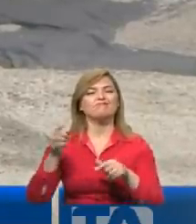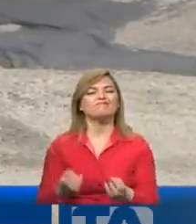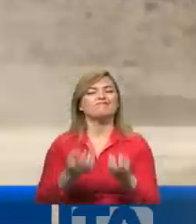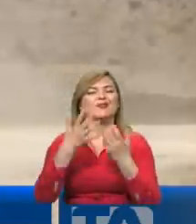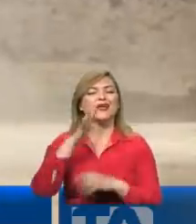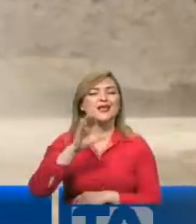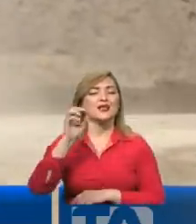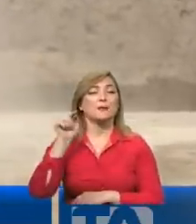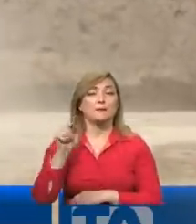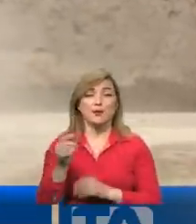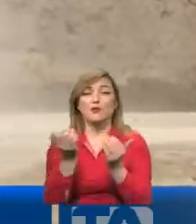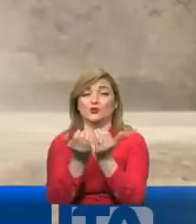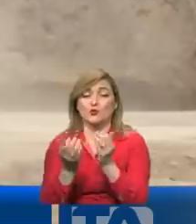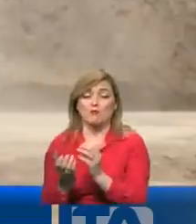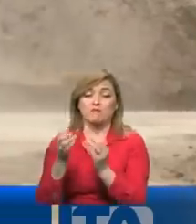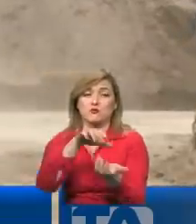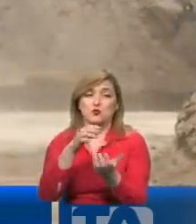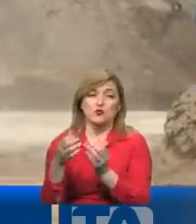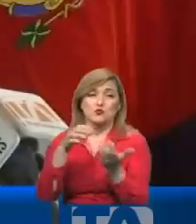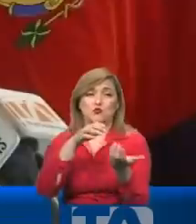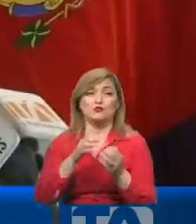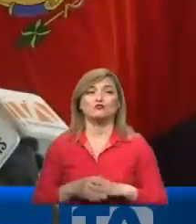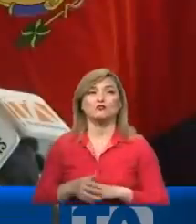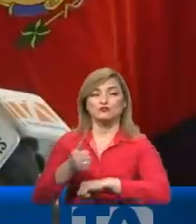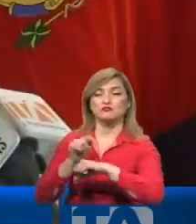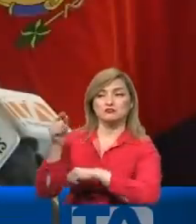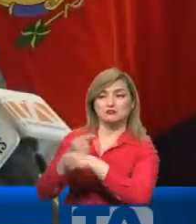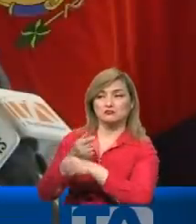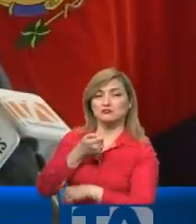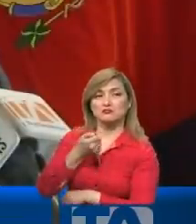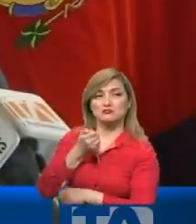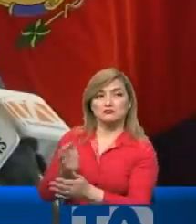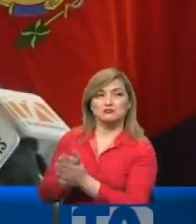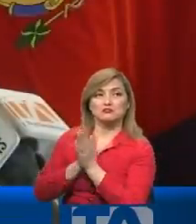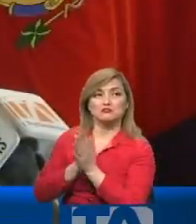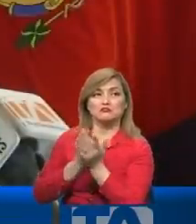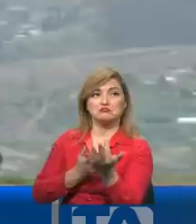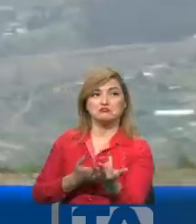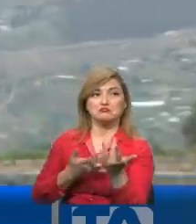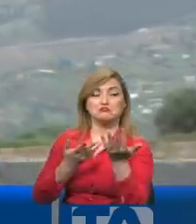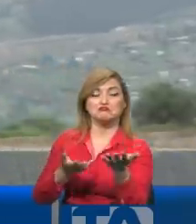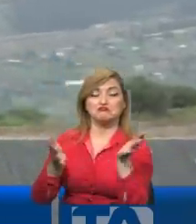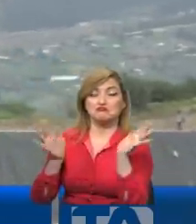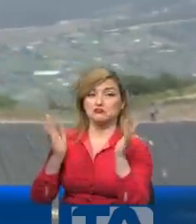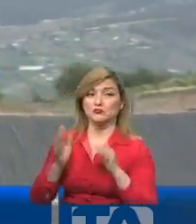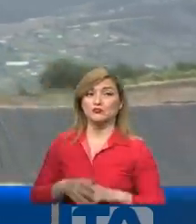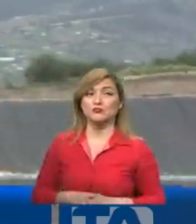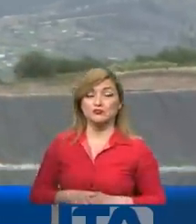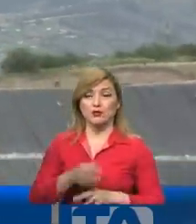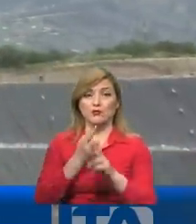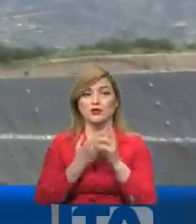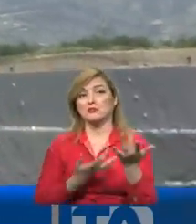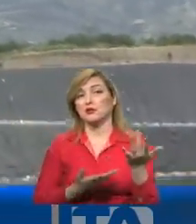de 500,000 toneladas de basura. Solicitamos una entrevista con la gerente del MGIRS, Gabriela Dávila, y aún nos mantenemos a la espera de